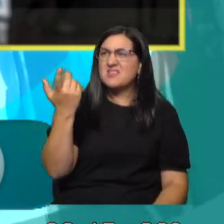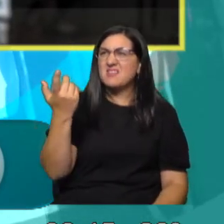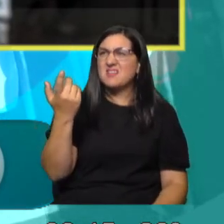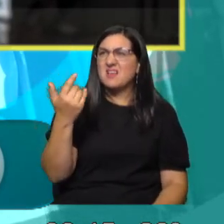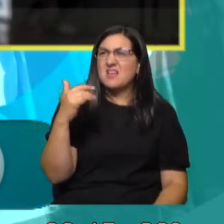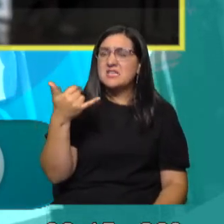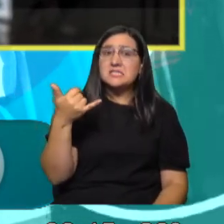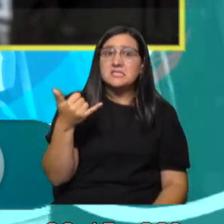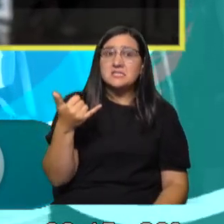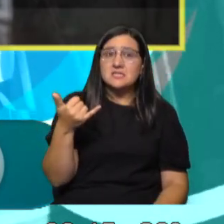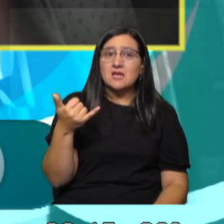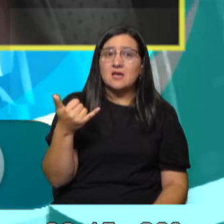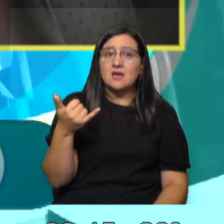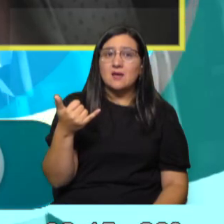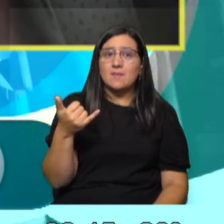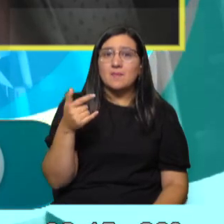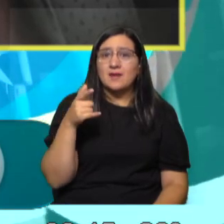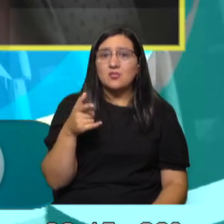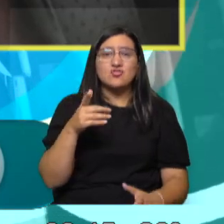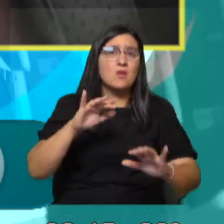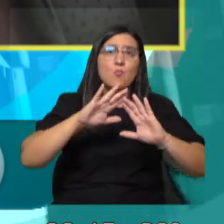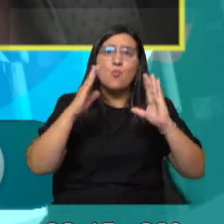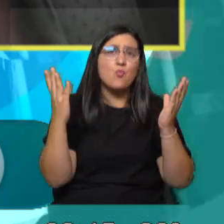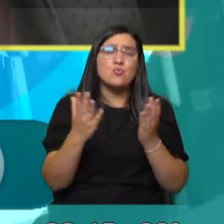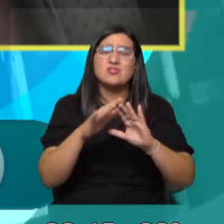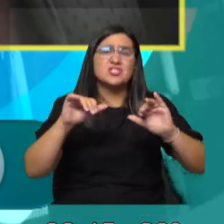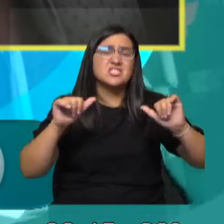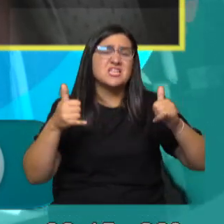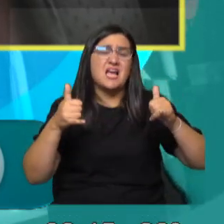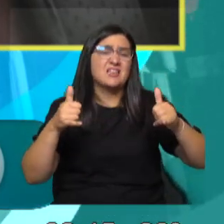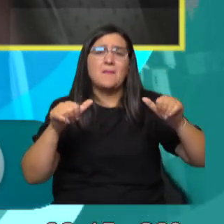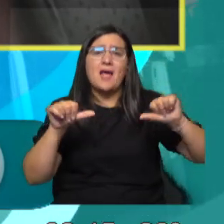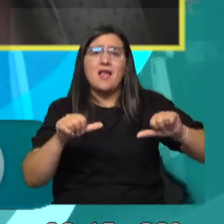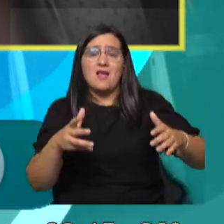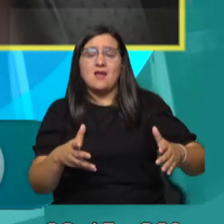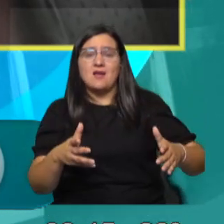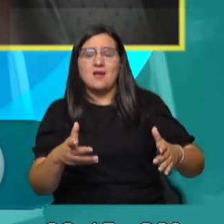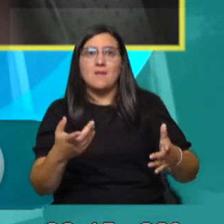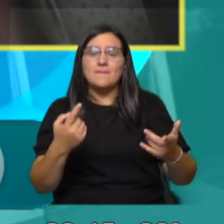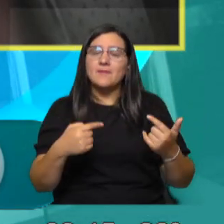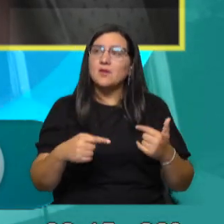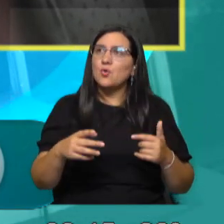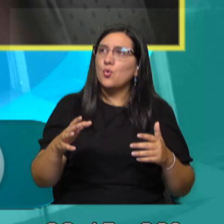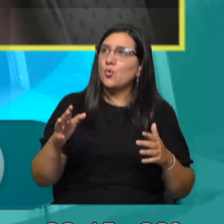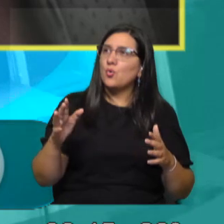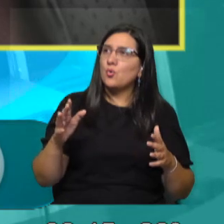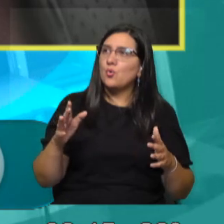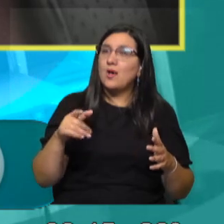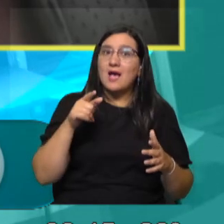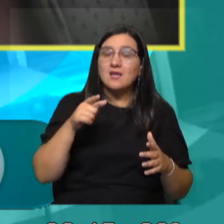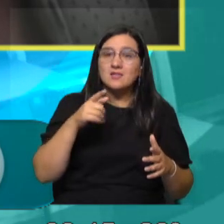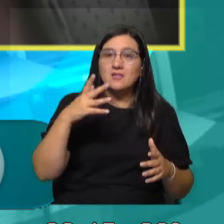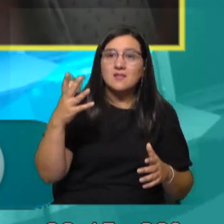ya para, ¿no? Para sí, trágico está el mundo. Pero hay algo ahí que rescata